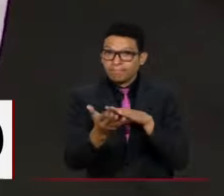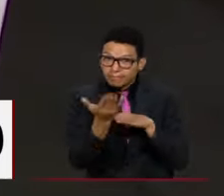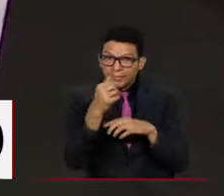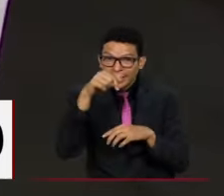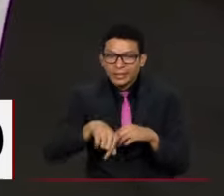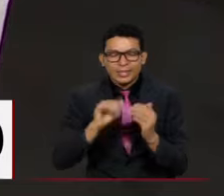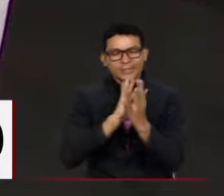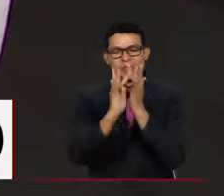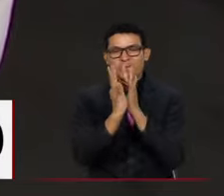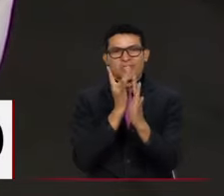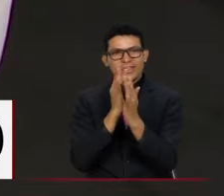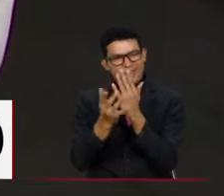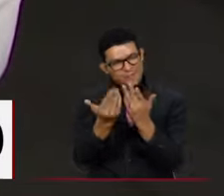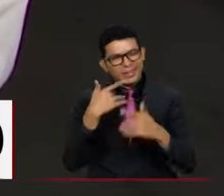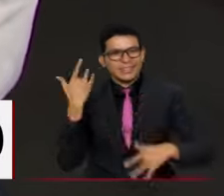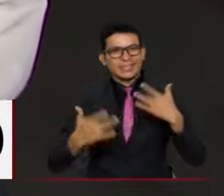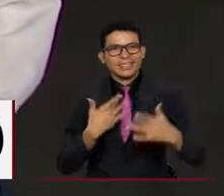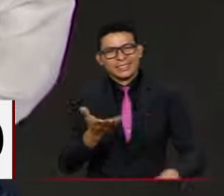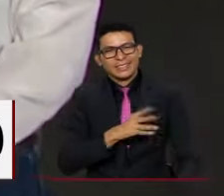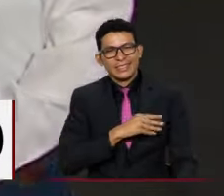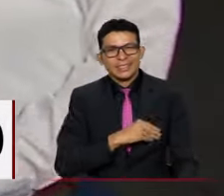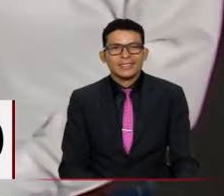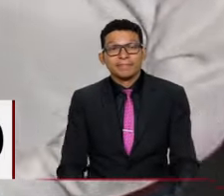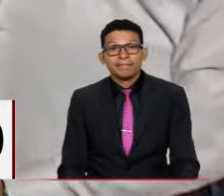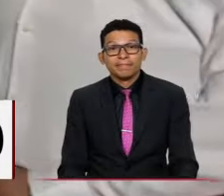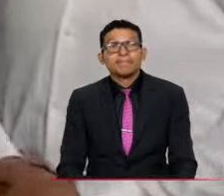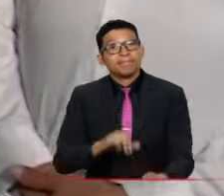al centro, disfruten del centro y góceselo. Y yo soy Carmen